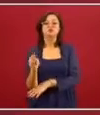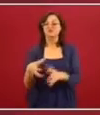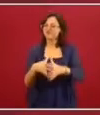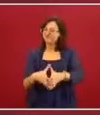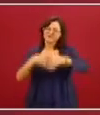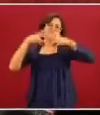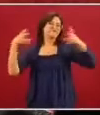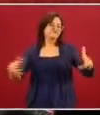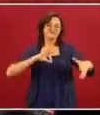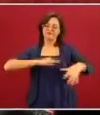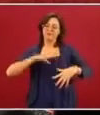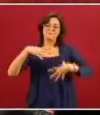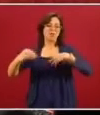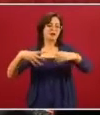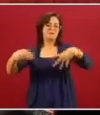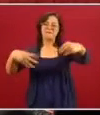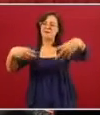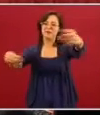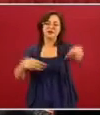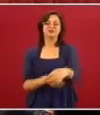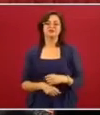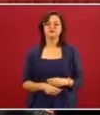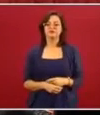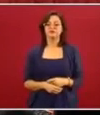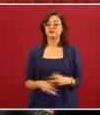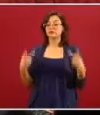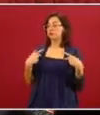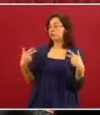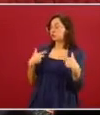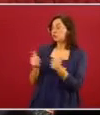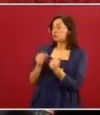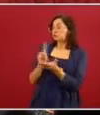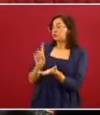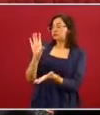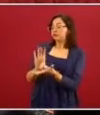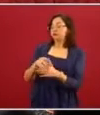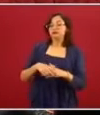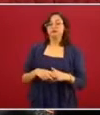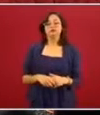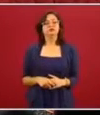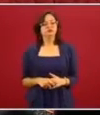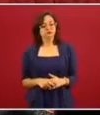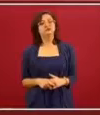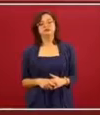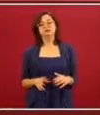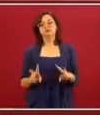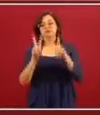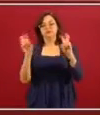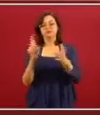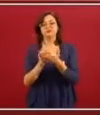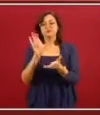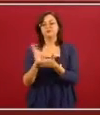mayor transmisión. ¿Tiene un protocolo para personas con discapacidad? Sobre el tema de discapacidad, el otro día nos acompañó